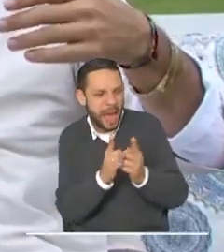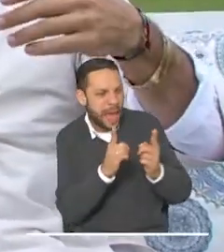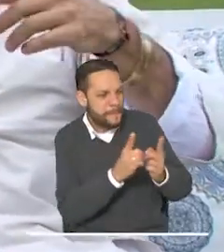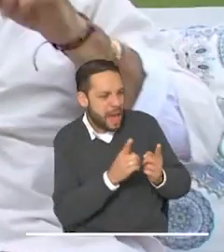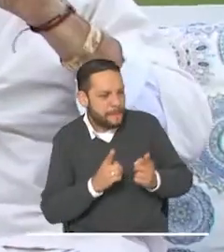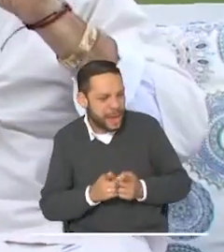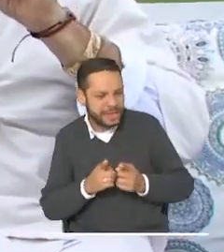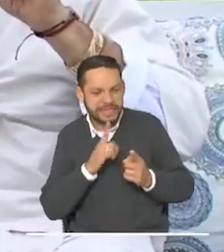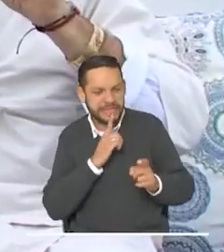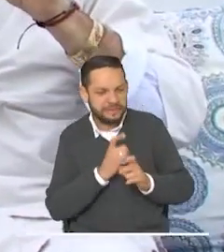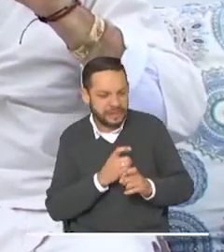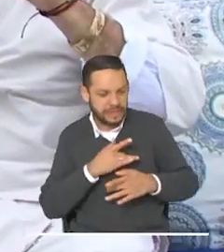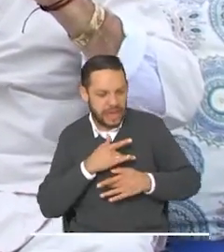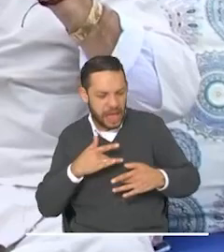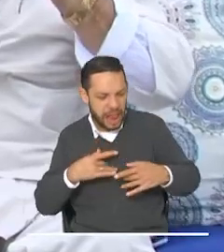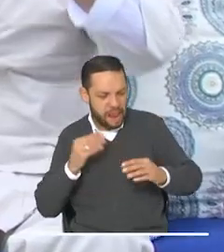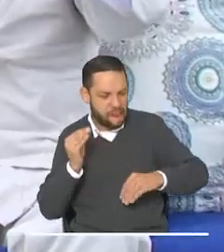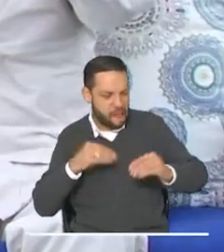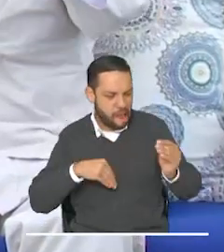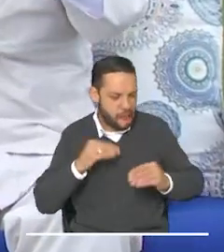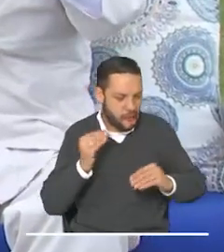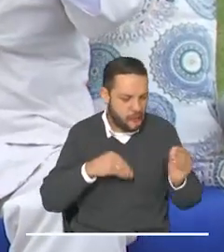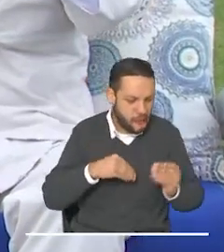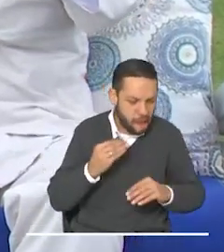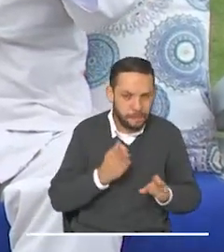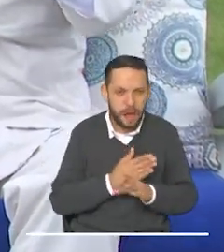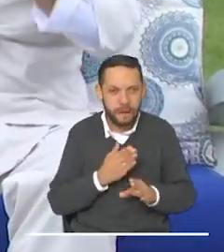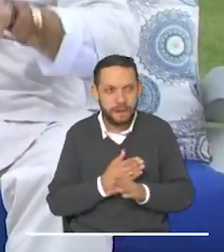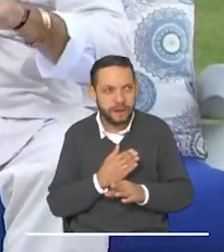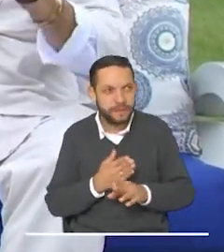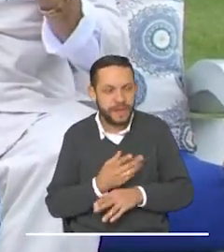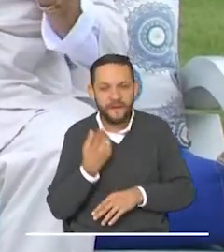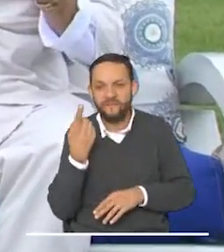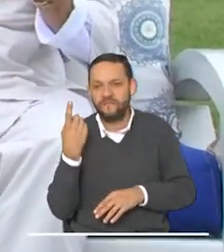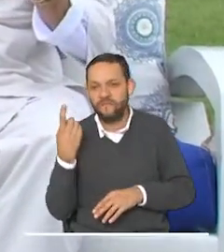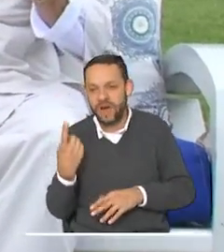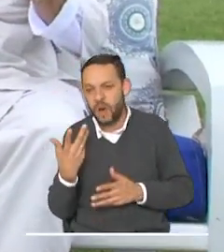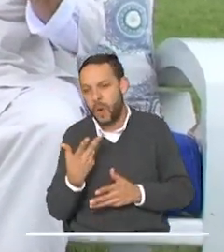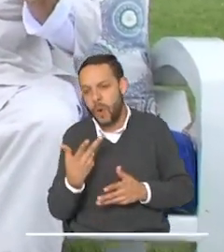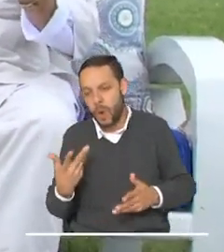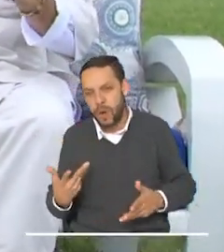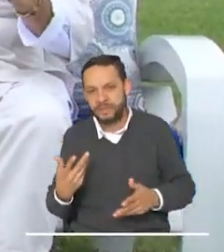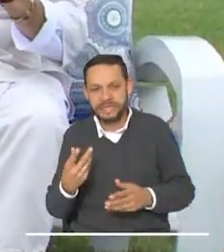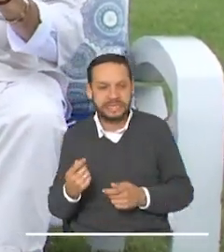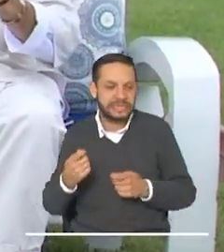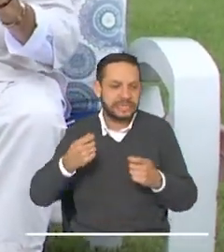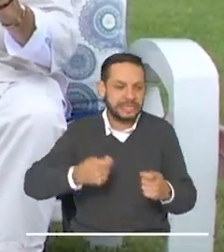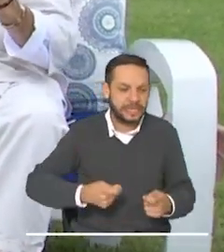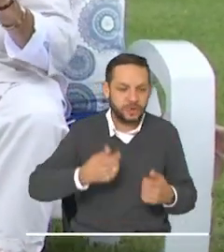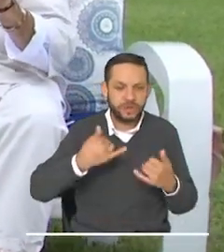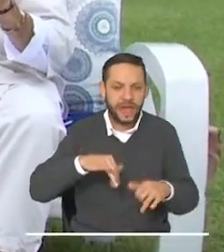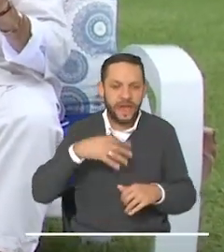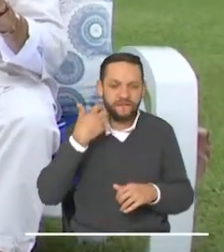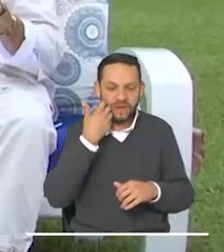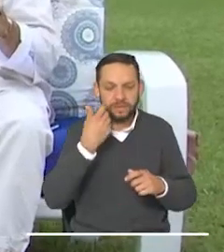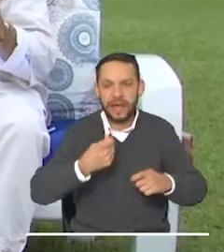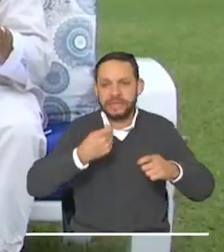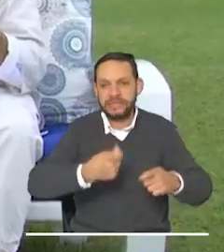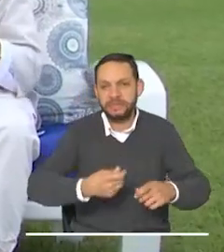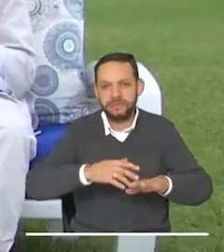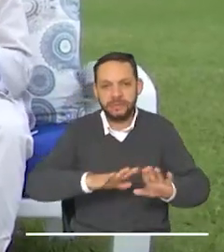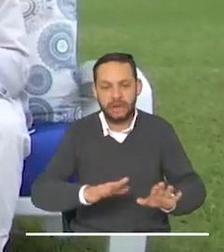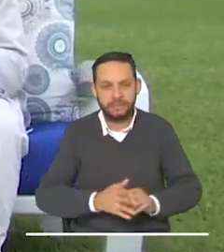diagnóstico y a veces lo que es peor quedan bautizados con un diagnóstico y hasta se lo creen